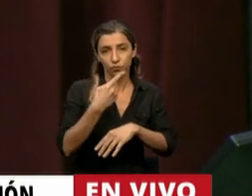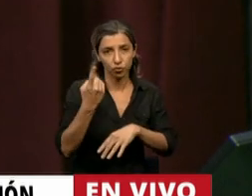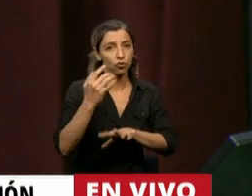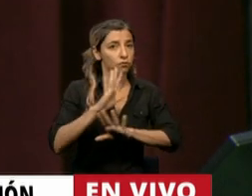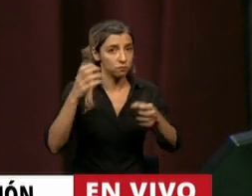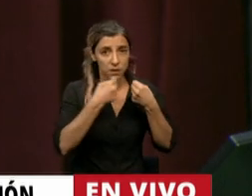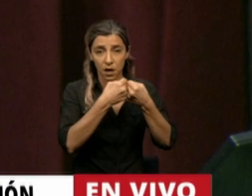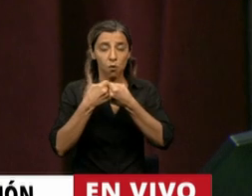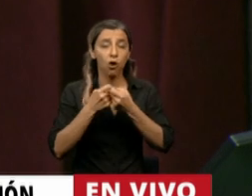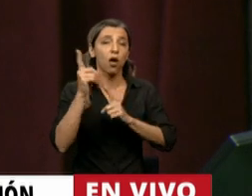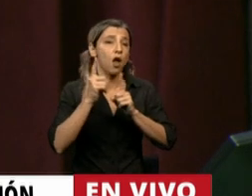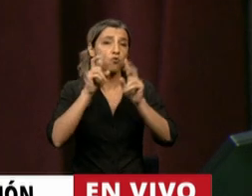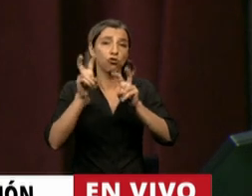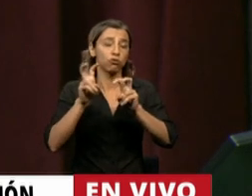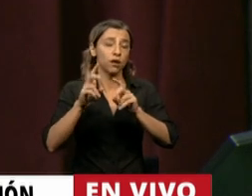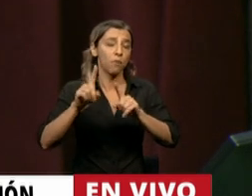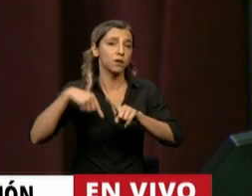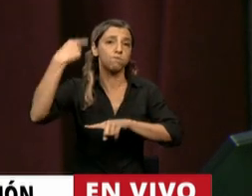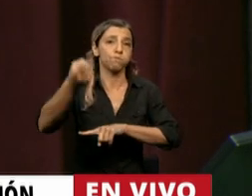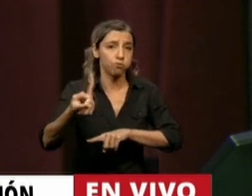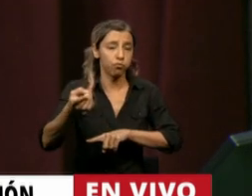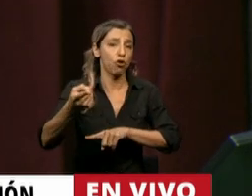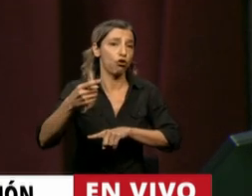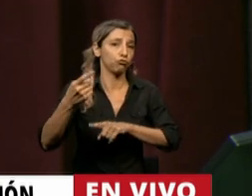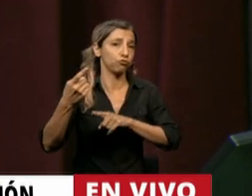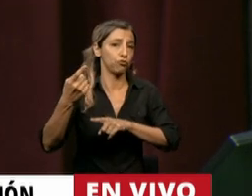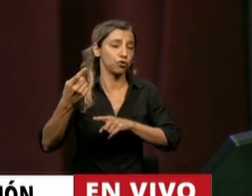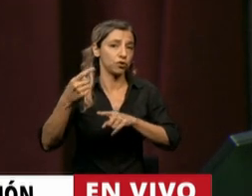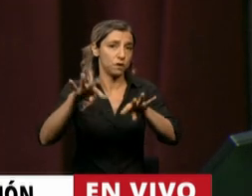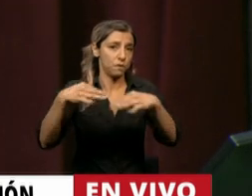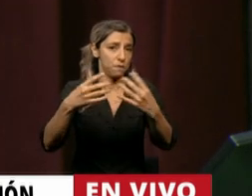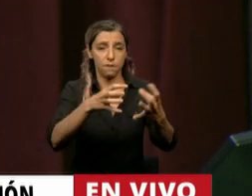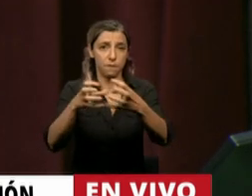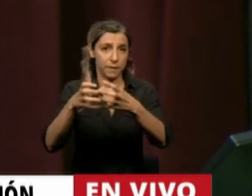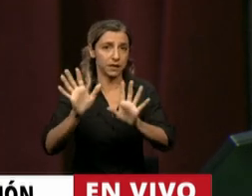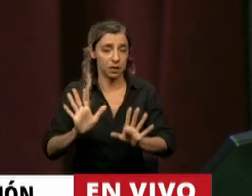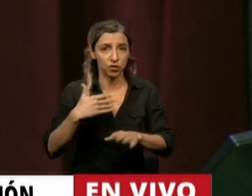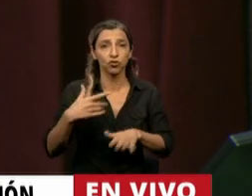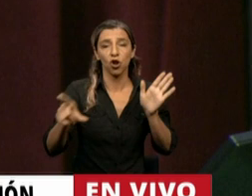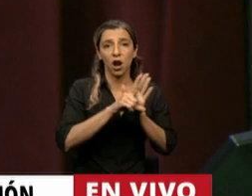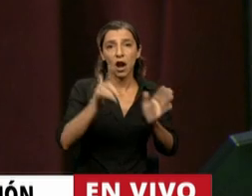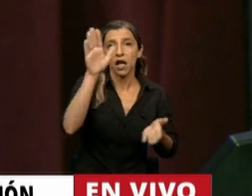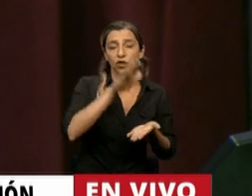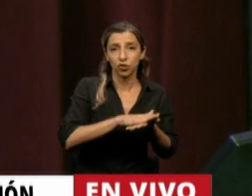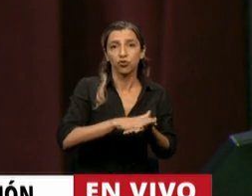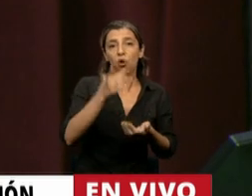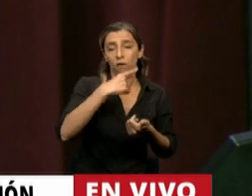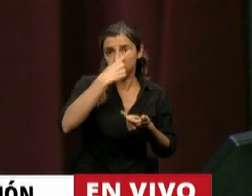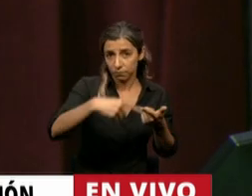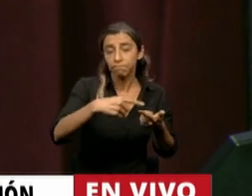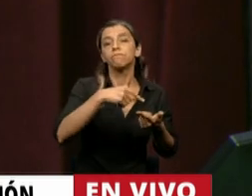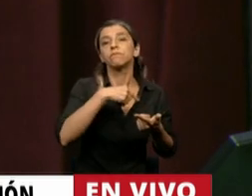quedarán algunos temas para tratar con o sin despacho en la próxima sesión ley de cítricos por un lado venido en revisión del